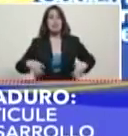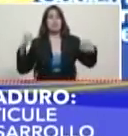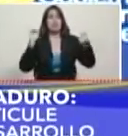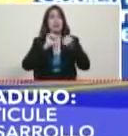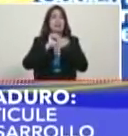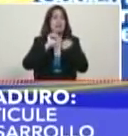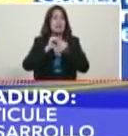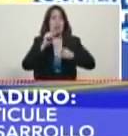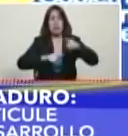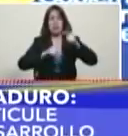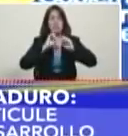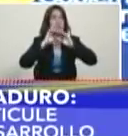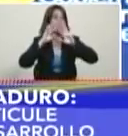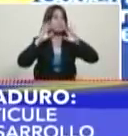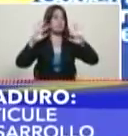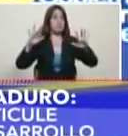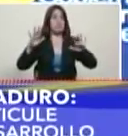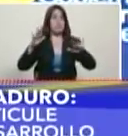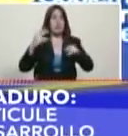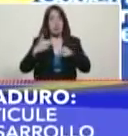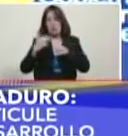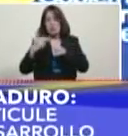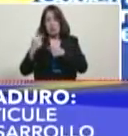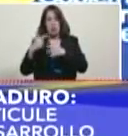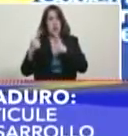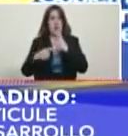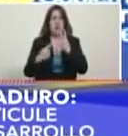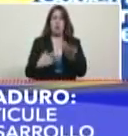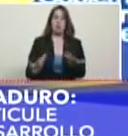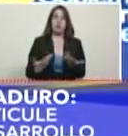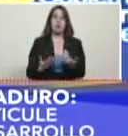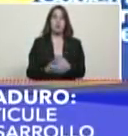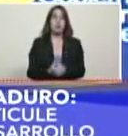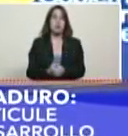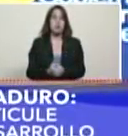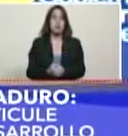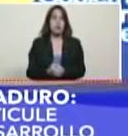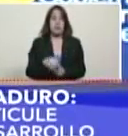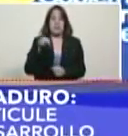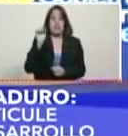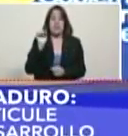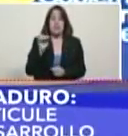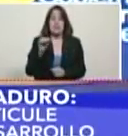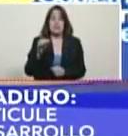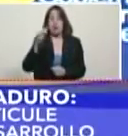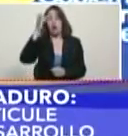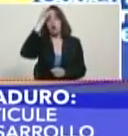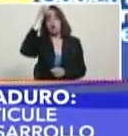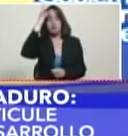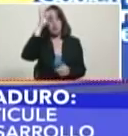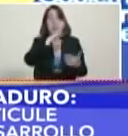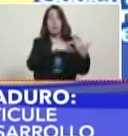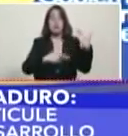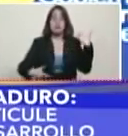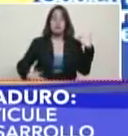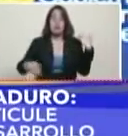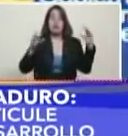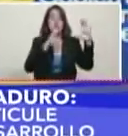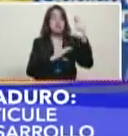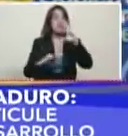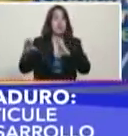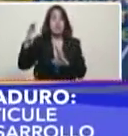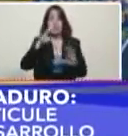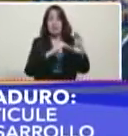que es muy importante que este Consejo Presidencial Científico se